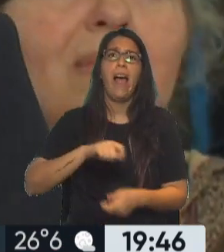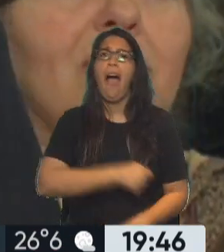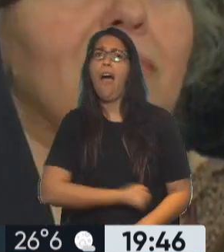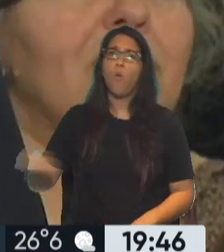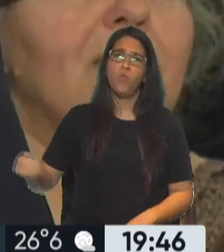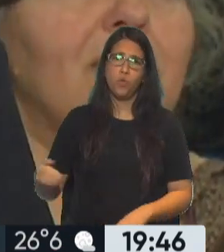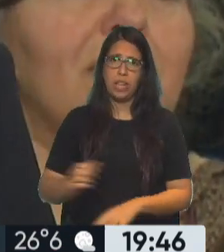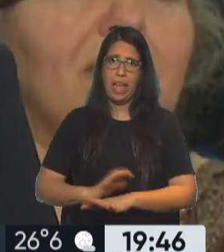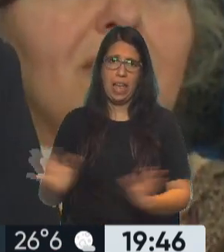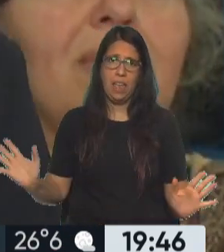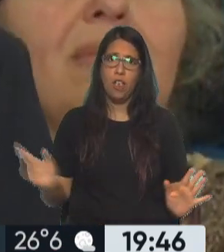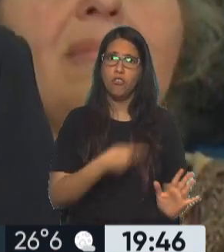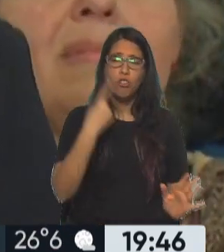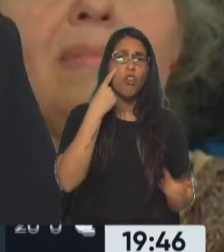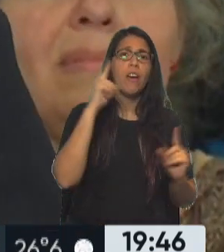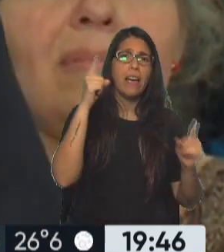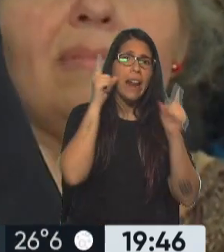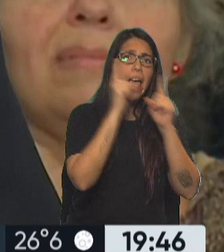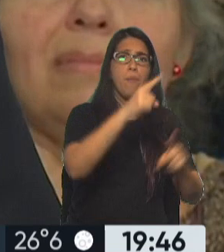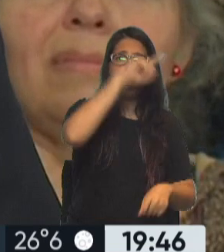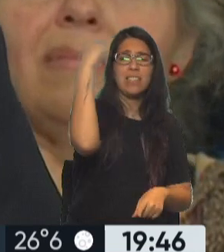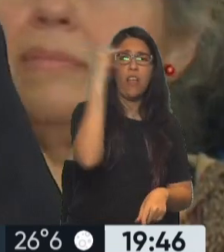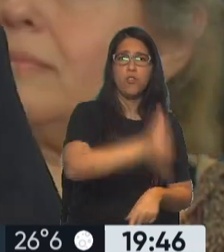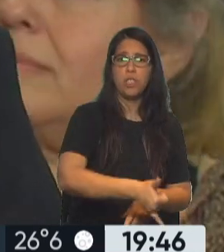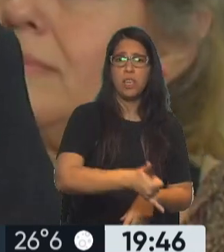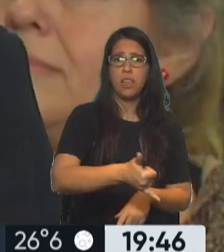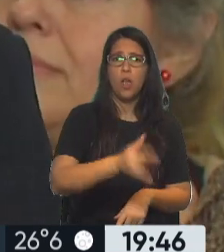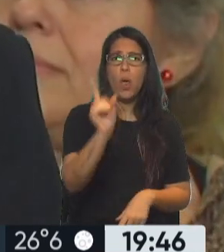Nosotros creemos en la presencia del Estado, no en el Estado